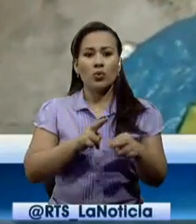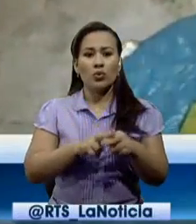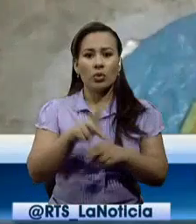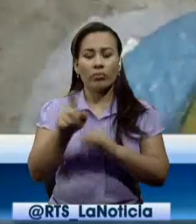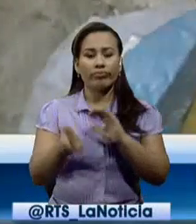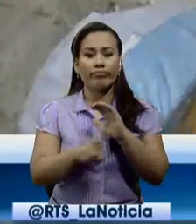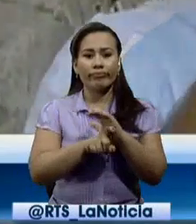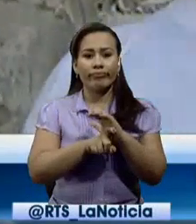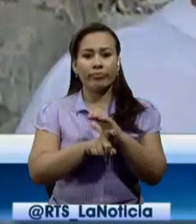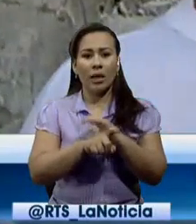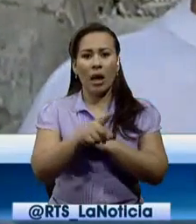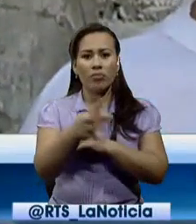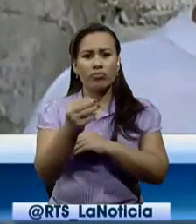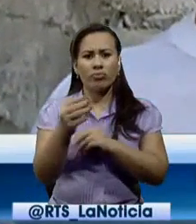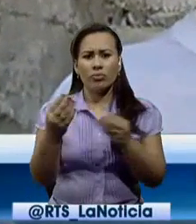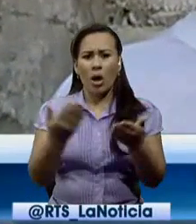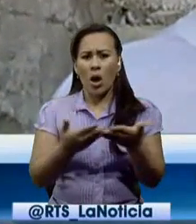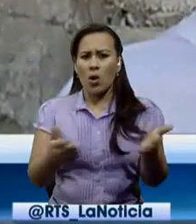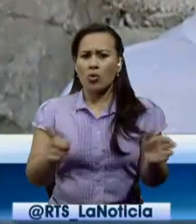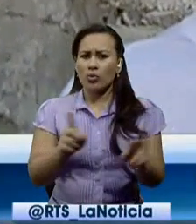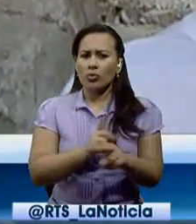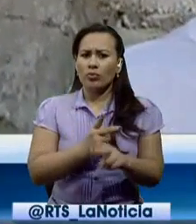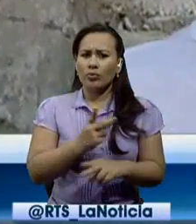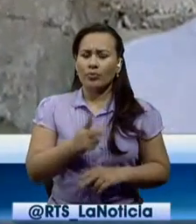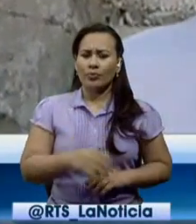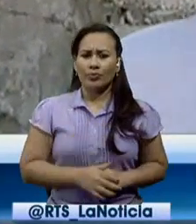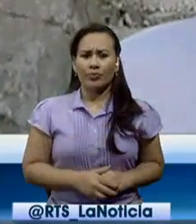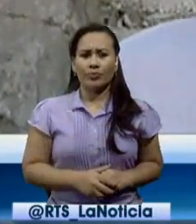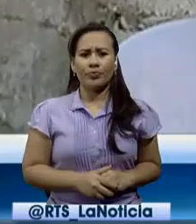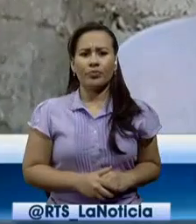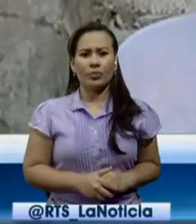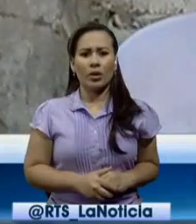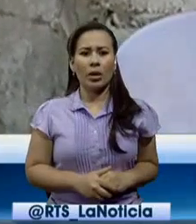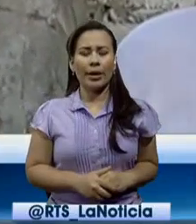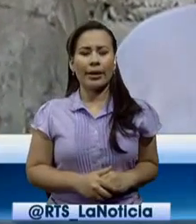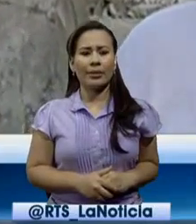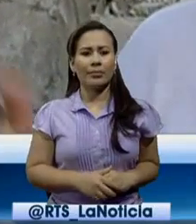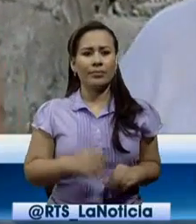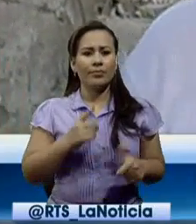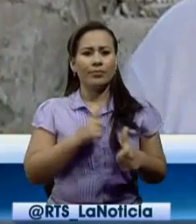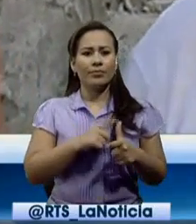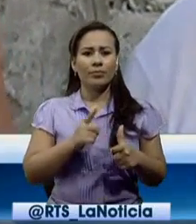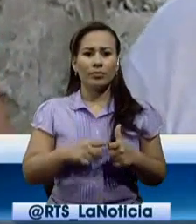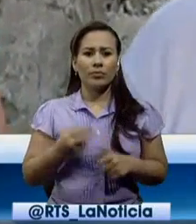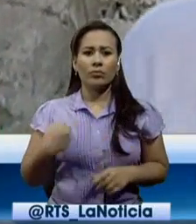refugio. Que aquí ha pasado cosas en esta casa sola. Entonces todos tenemos que